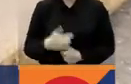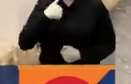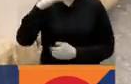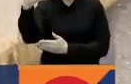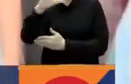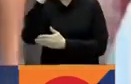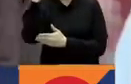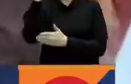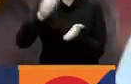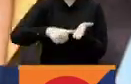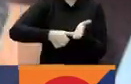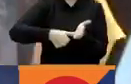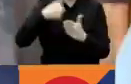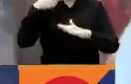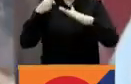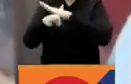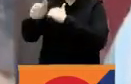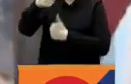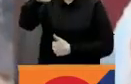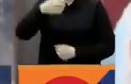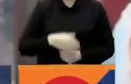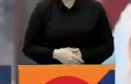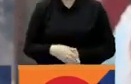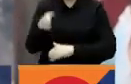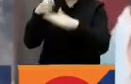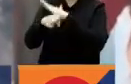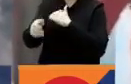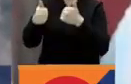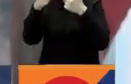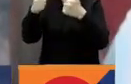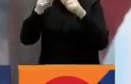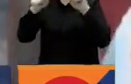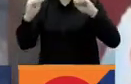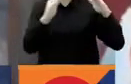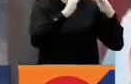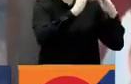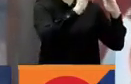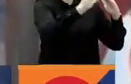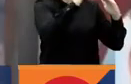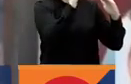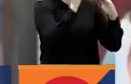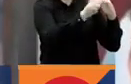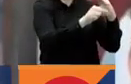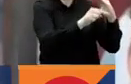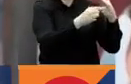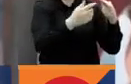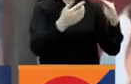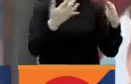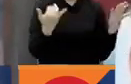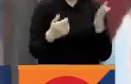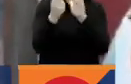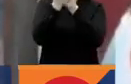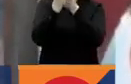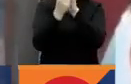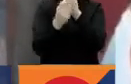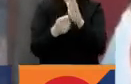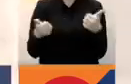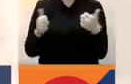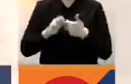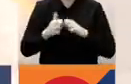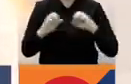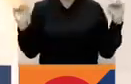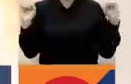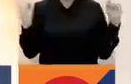colombiana y me dejaron pasar. Ahorita la salud me la tratan en Colombia. Pero no, con los requisitos no he tenido